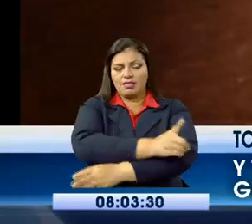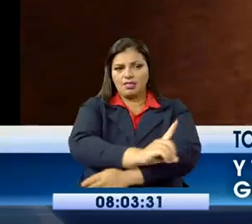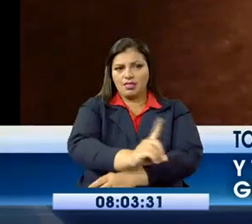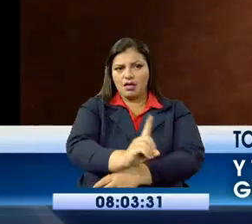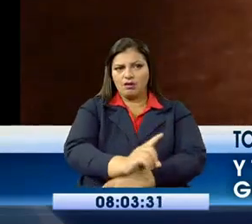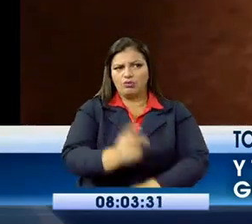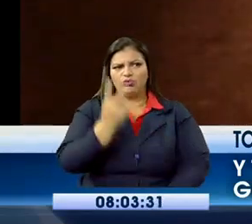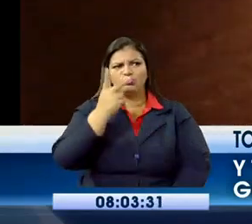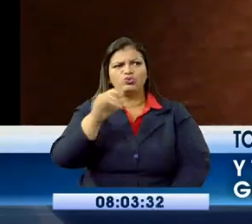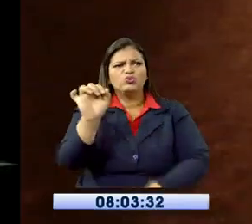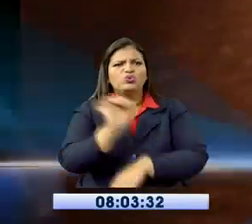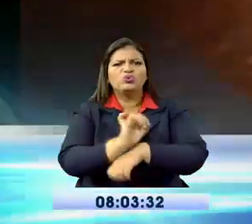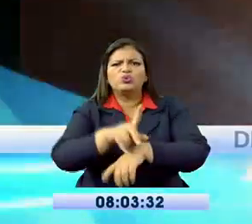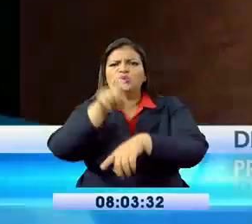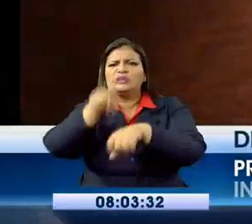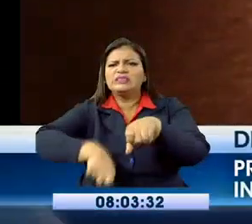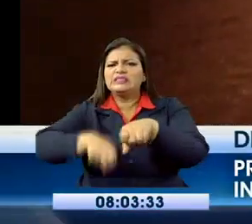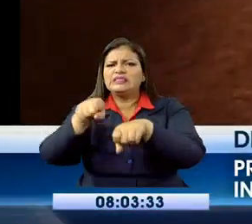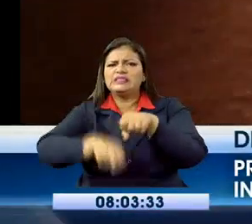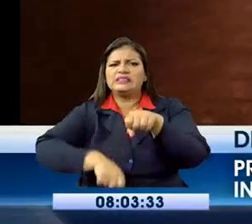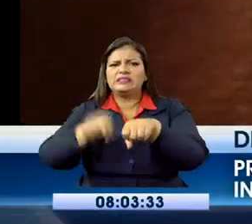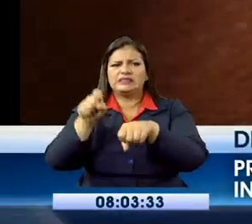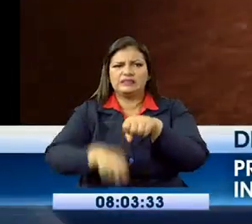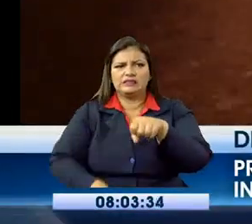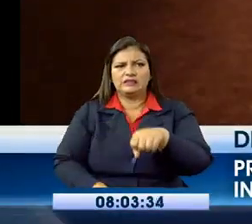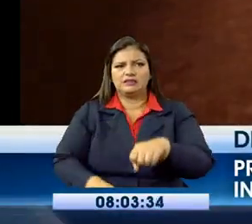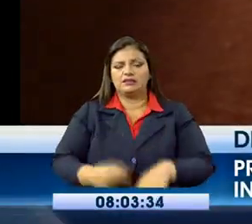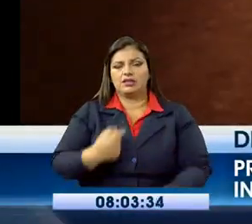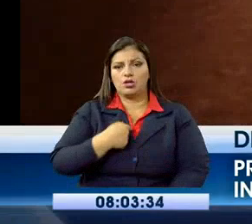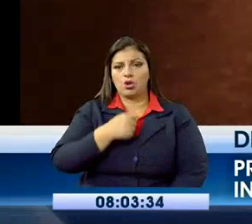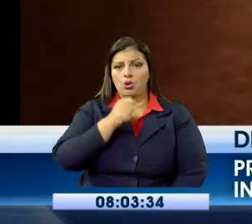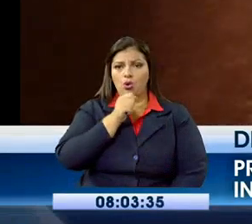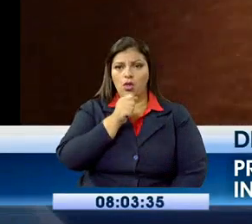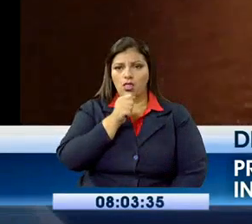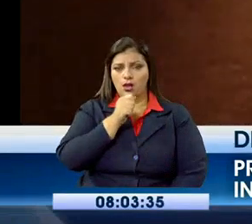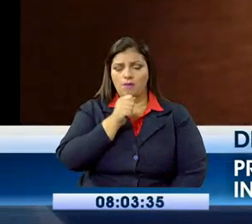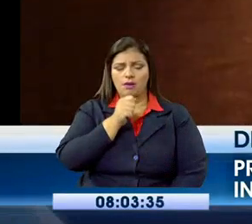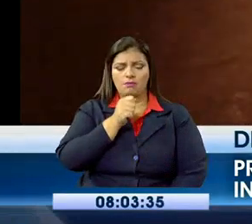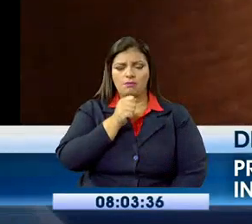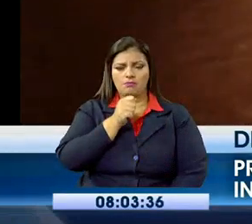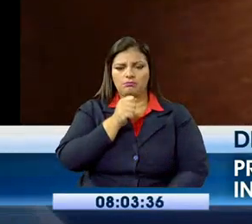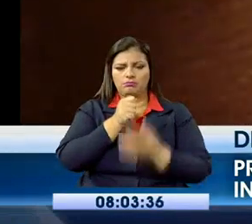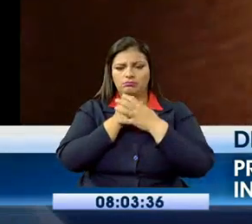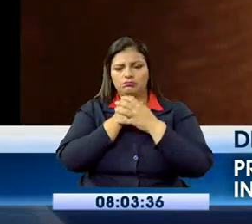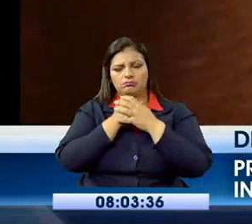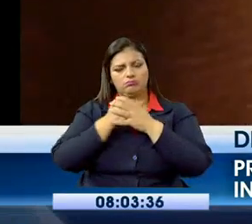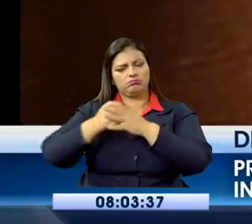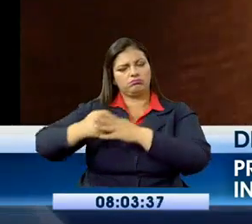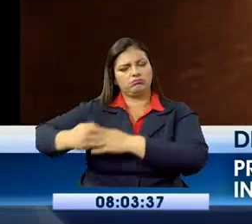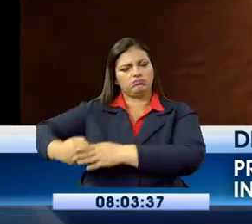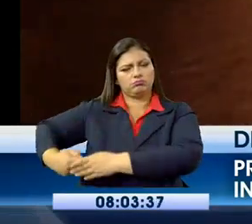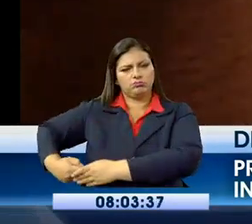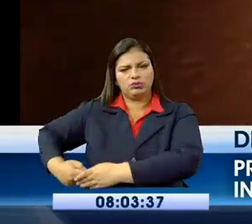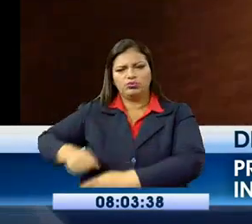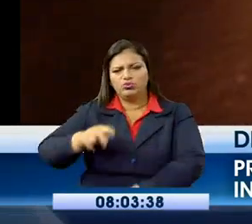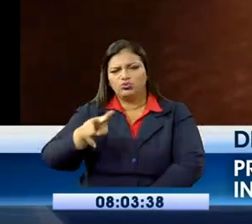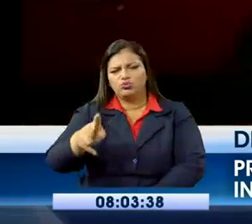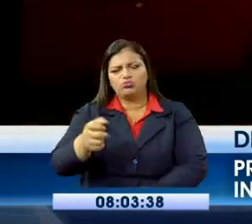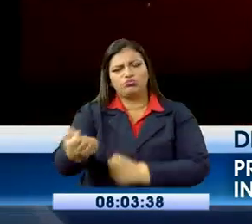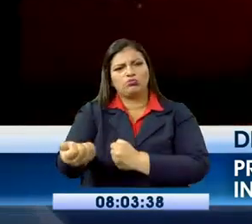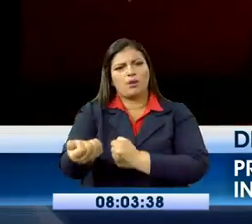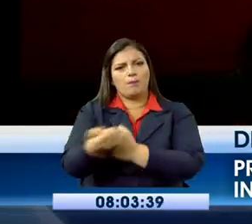de vehículos se quedaron averiados a causa de la lluvia. En este caso, tocó bajar el micrófono y darles una